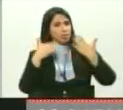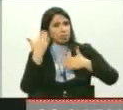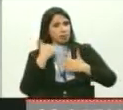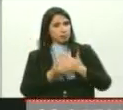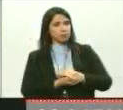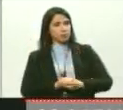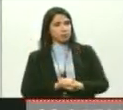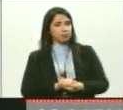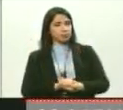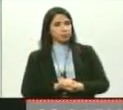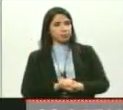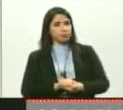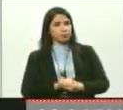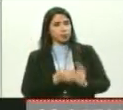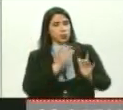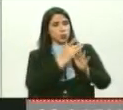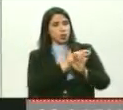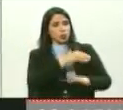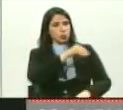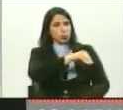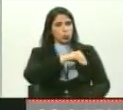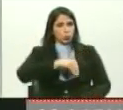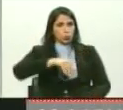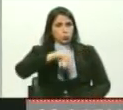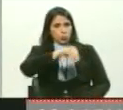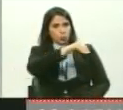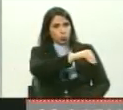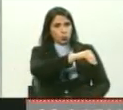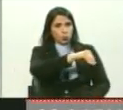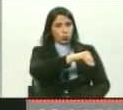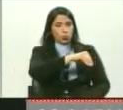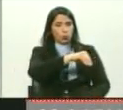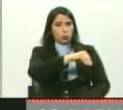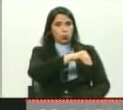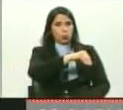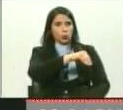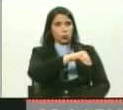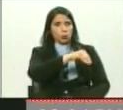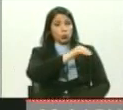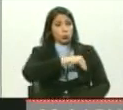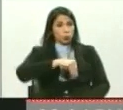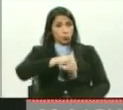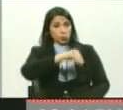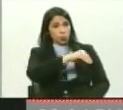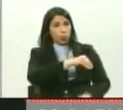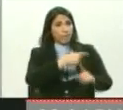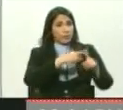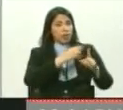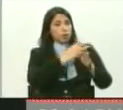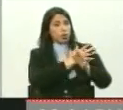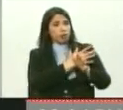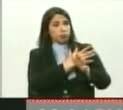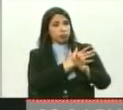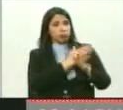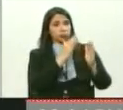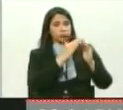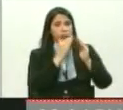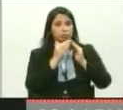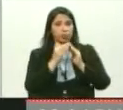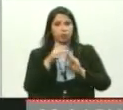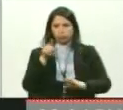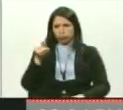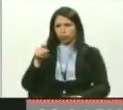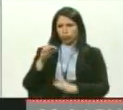en una carpeta, el juego de ludo. El ludo, vale. El ludo para jugar en las casas. ¿Tú juegas ludo,